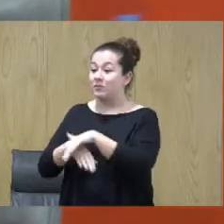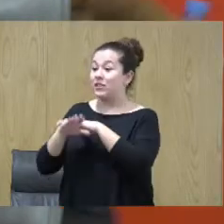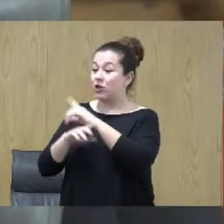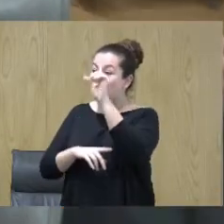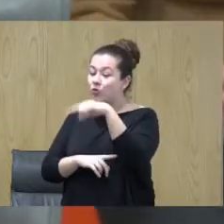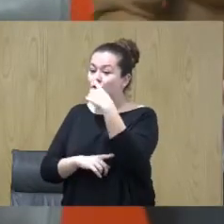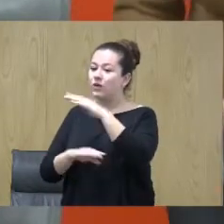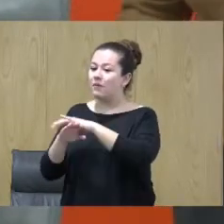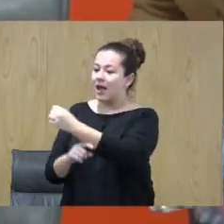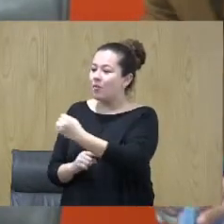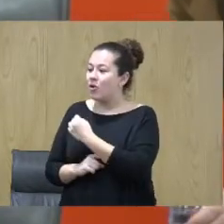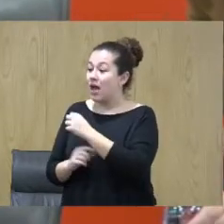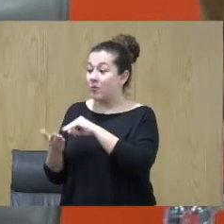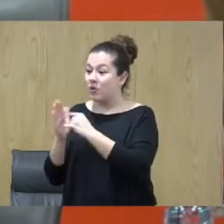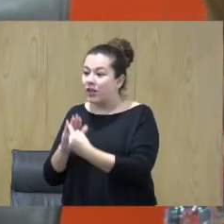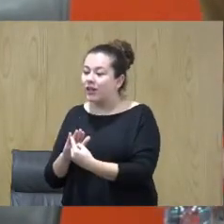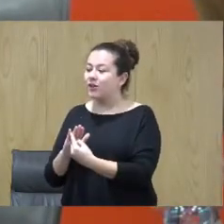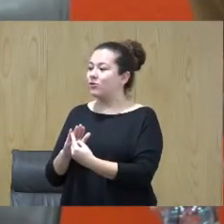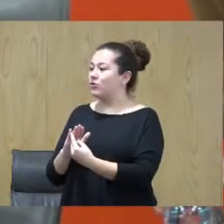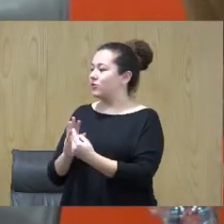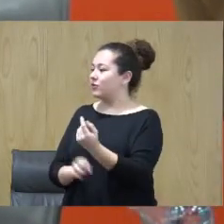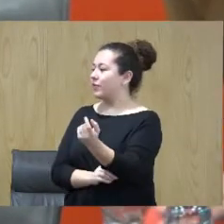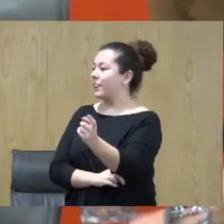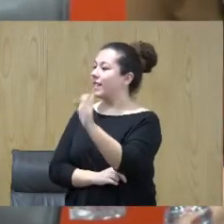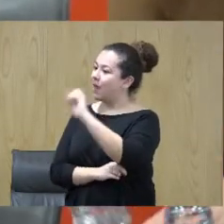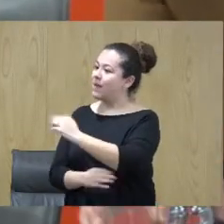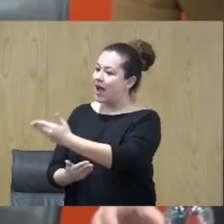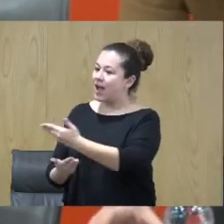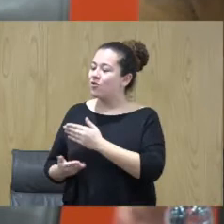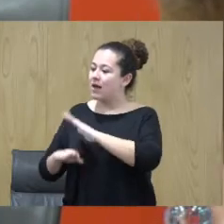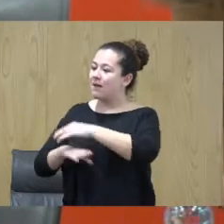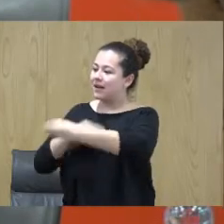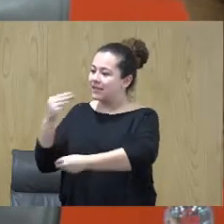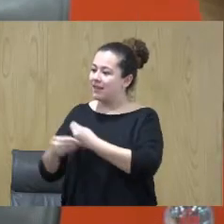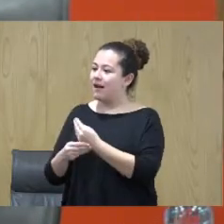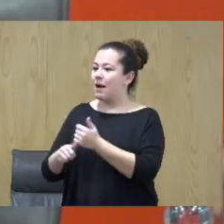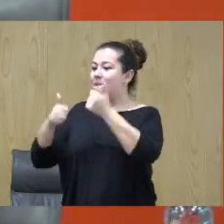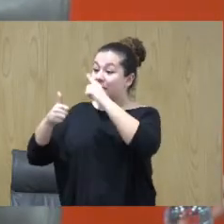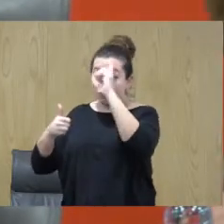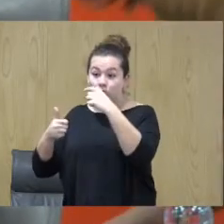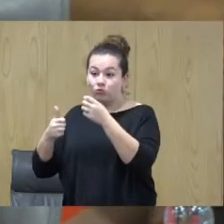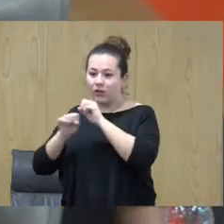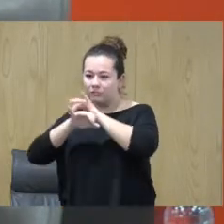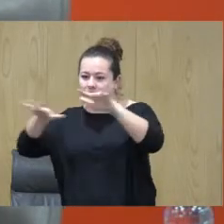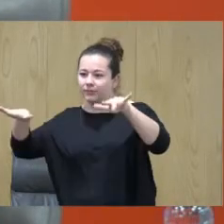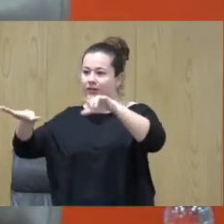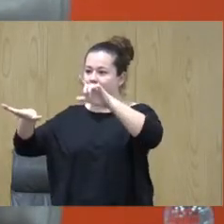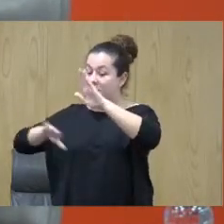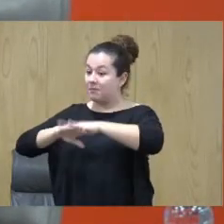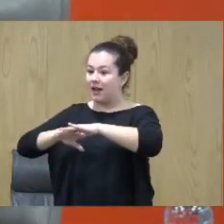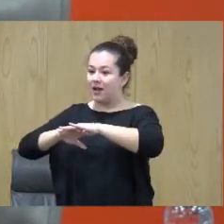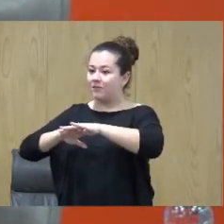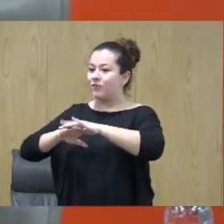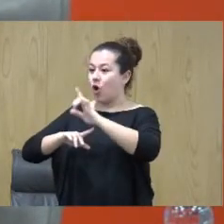en apoyar este tipo de proyectos, en ayudar a que se haga más cultura y que además esa cultura